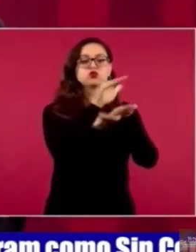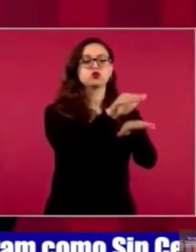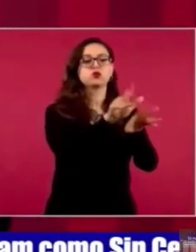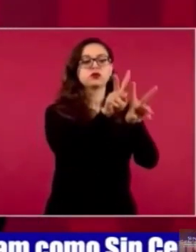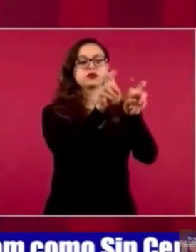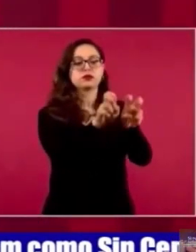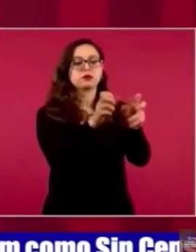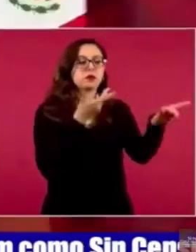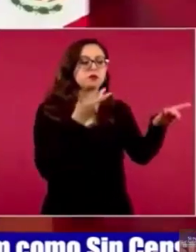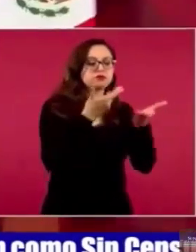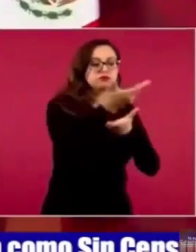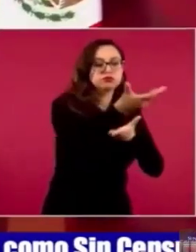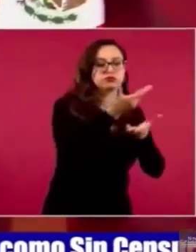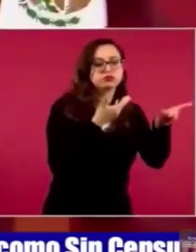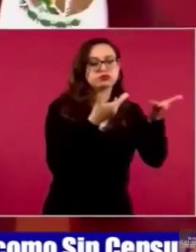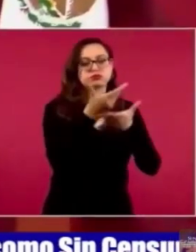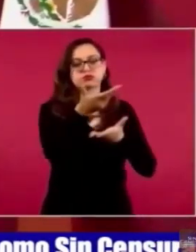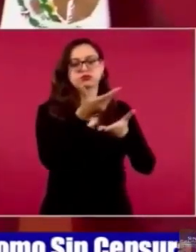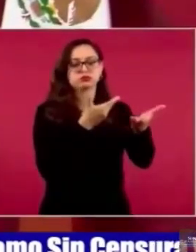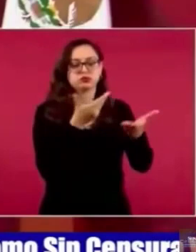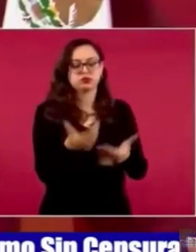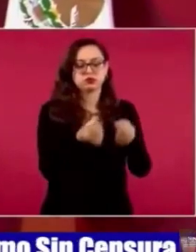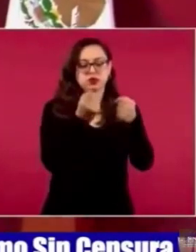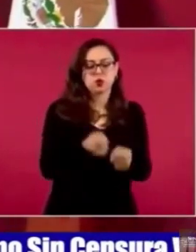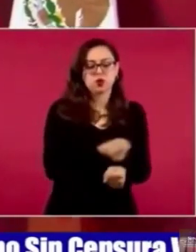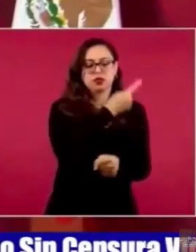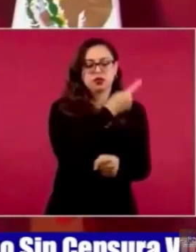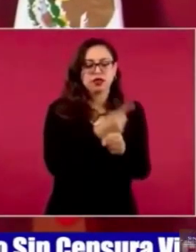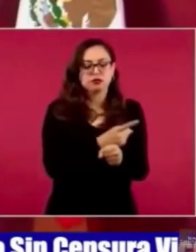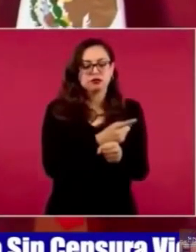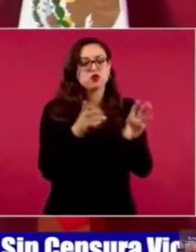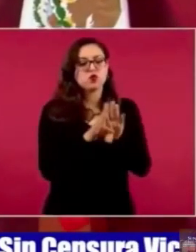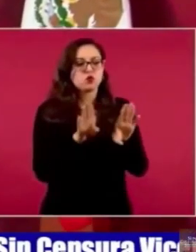cooperación en materia de seguridad.